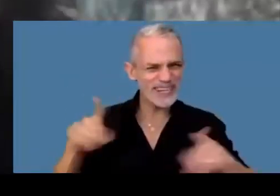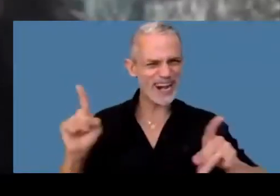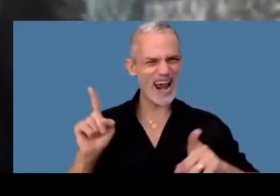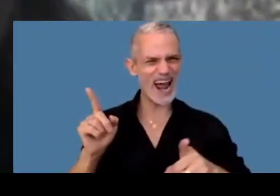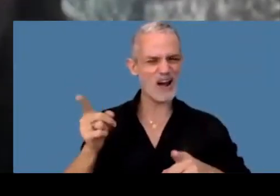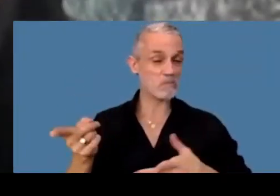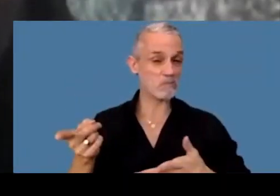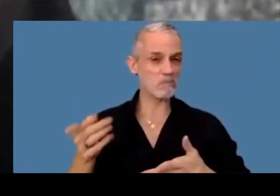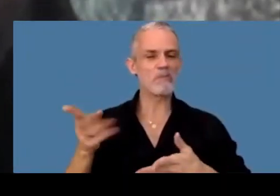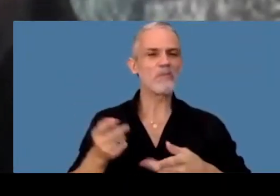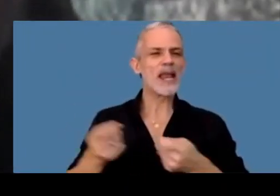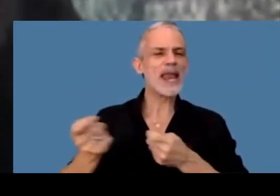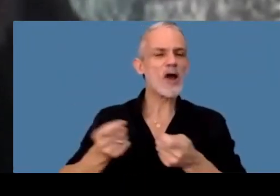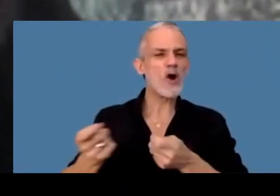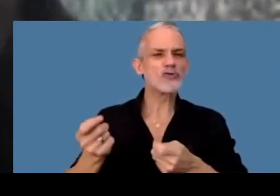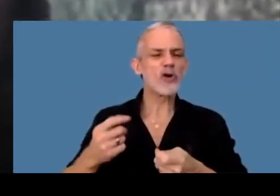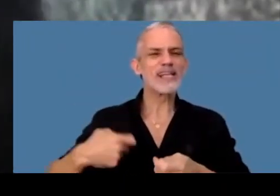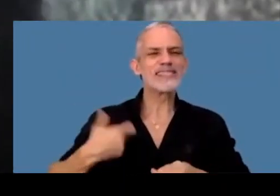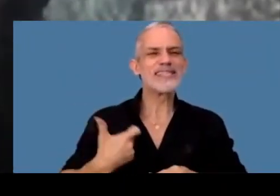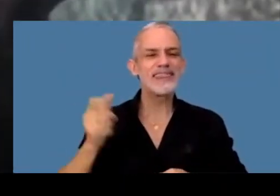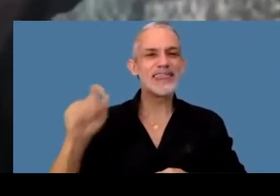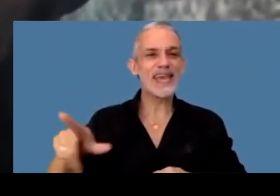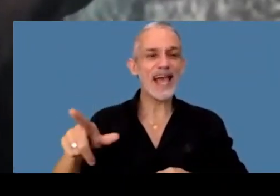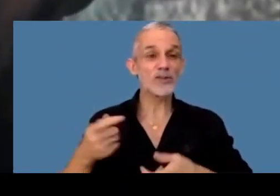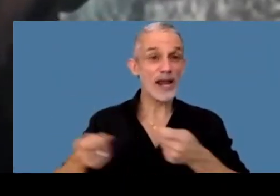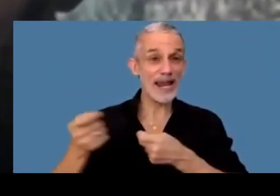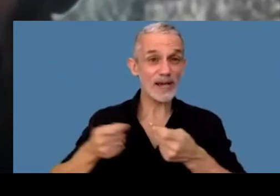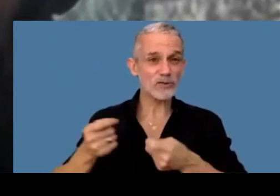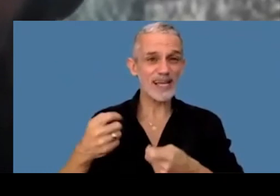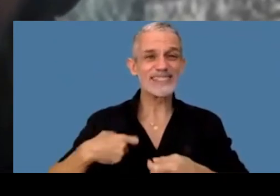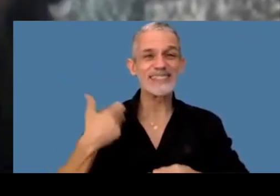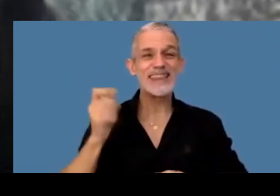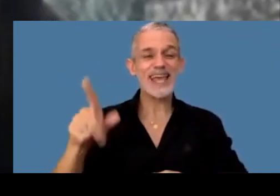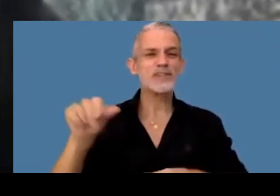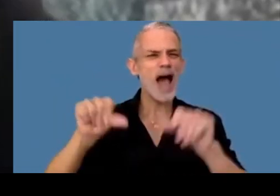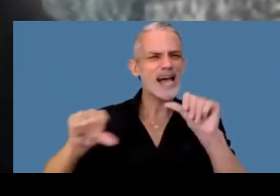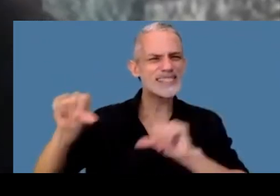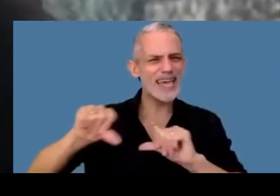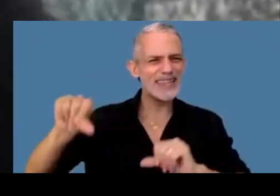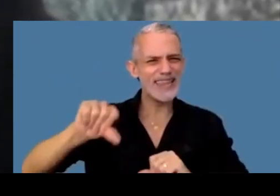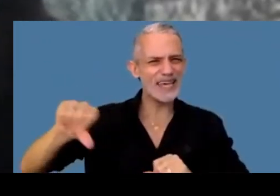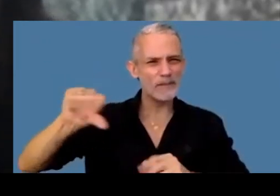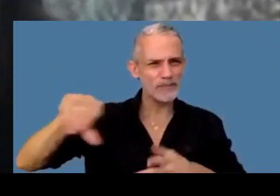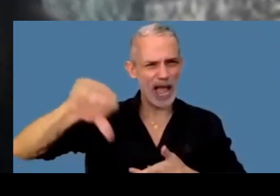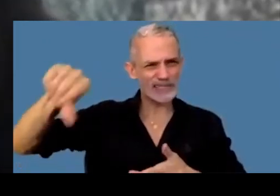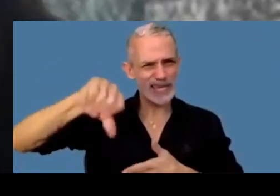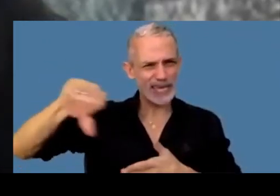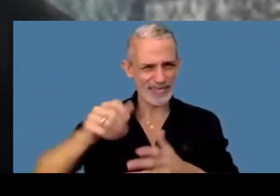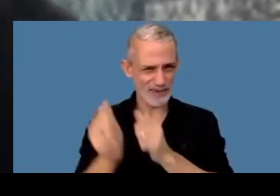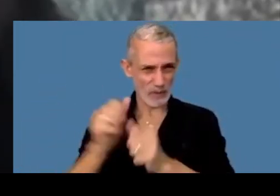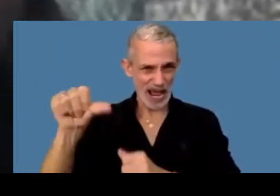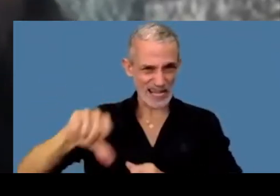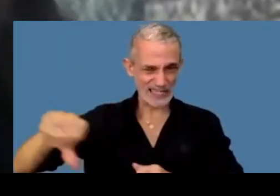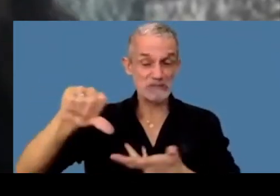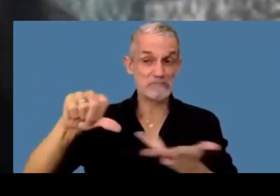que fue en el sindicato, las negociaciones de los sindicatos de aceiteros, que empezaron a tomar relevancia porque en medio